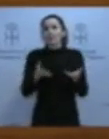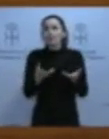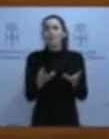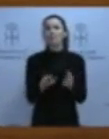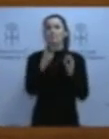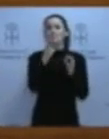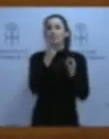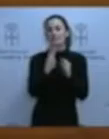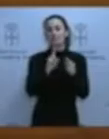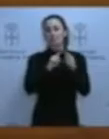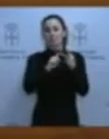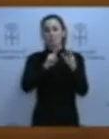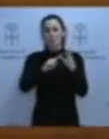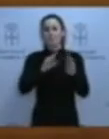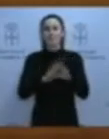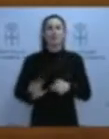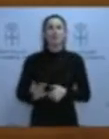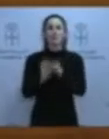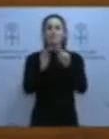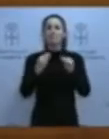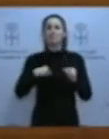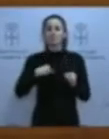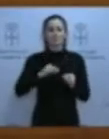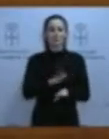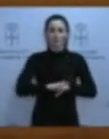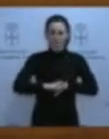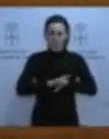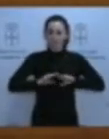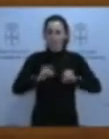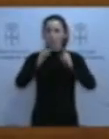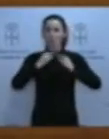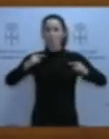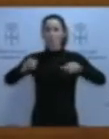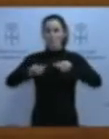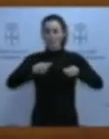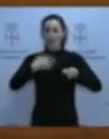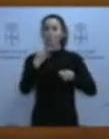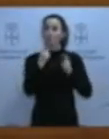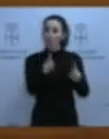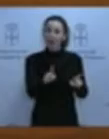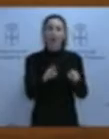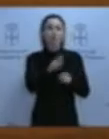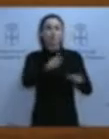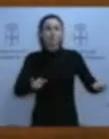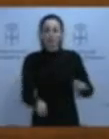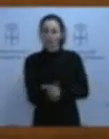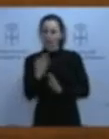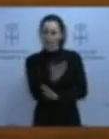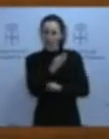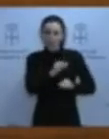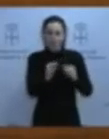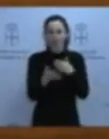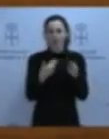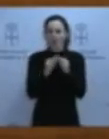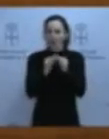primeras medidas que van dirigidas a mantener esta esencia de los mercados, favoreciendo a los productores y a las productoras, así como a los artesanos y a